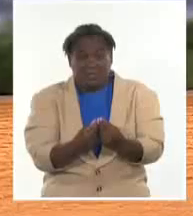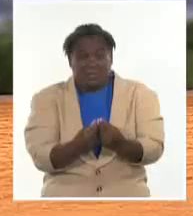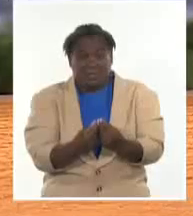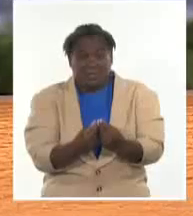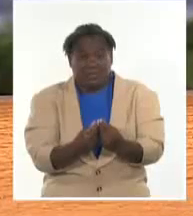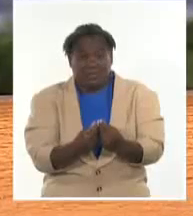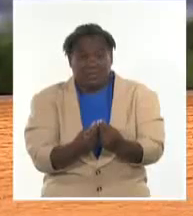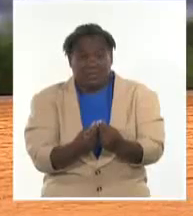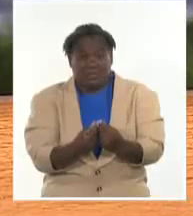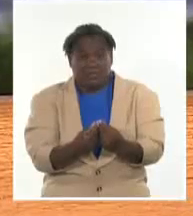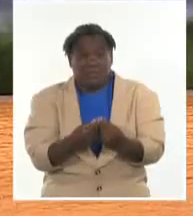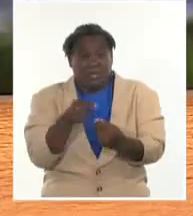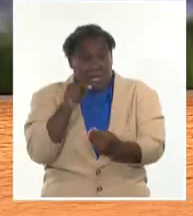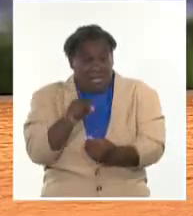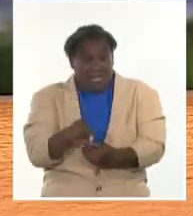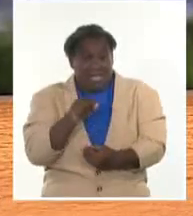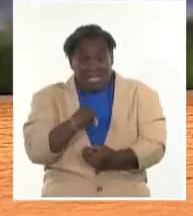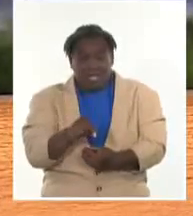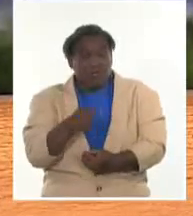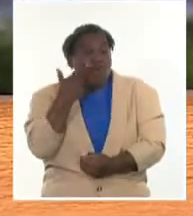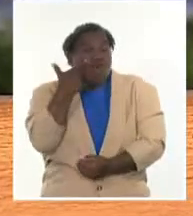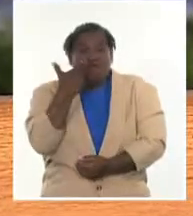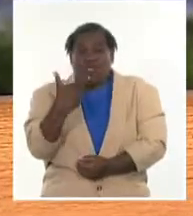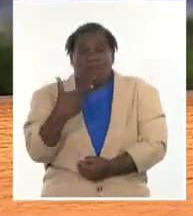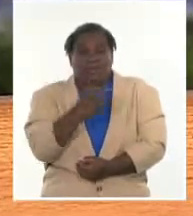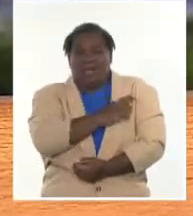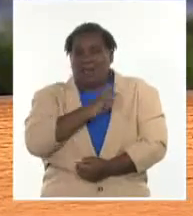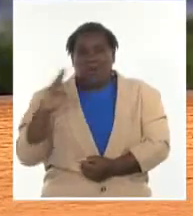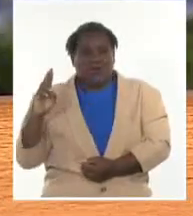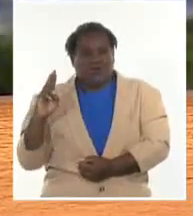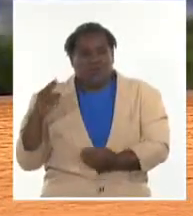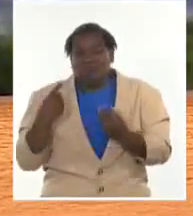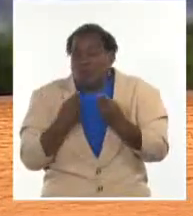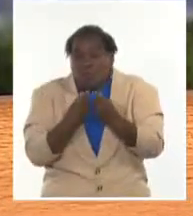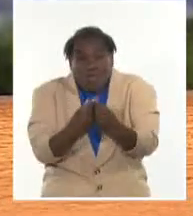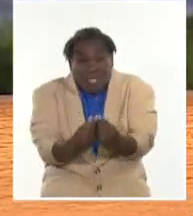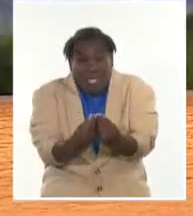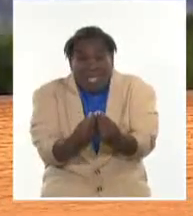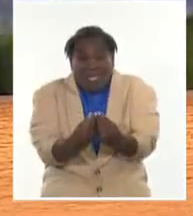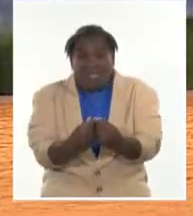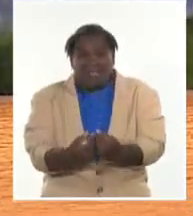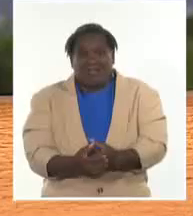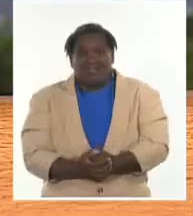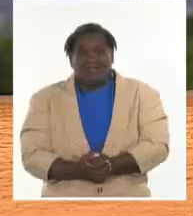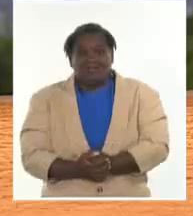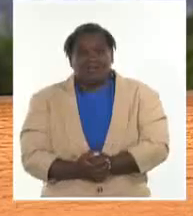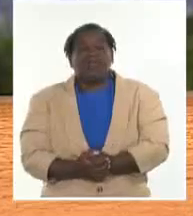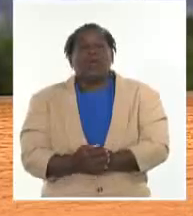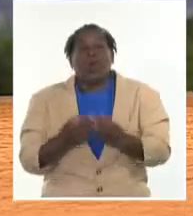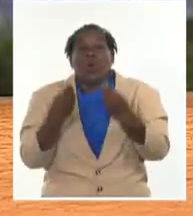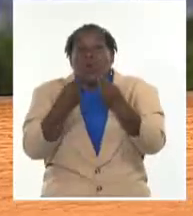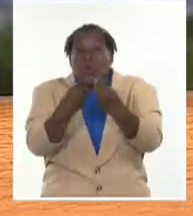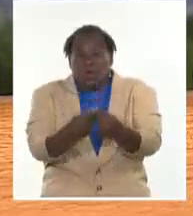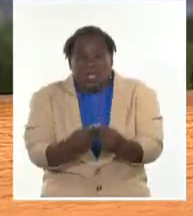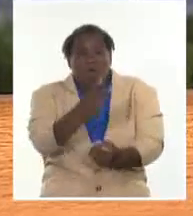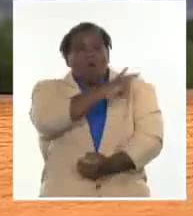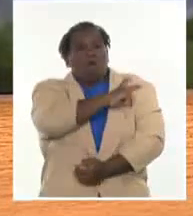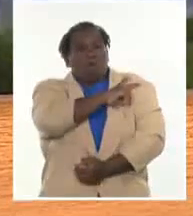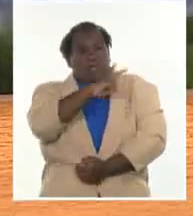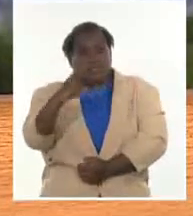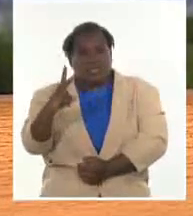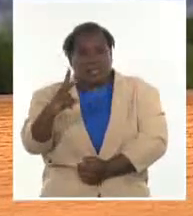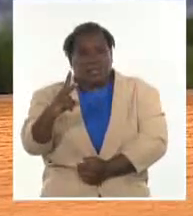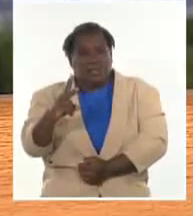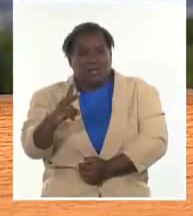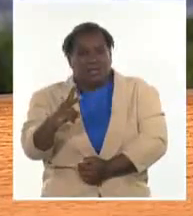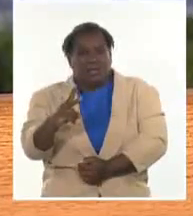es el arma estratégica de la revolución. Por eso, unidos, venceremos